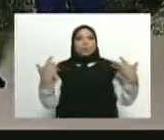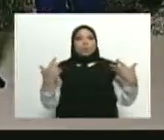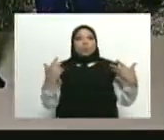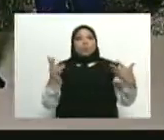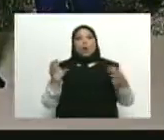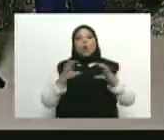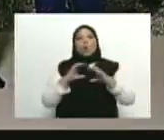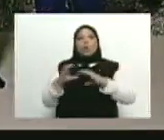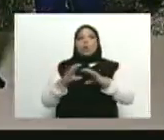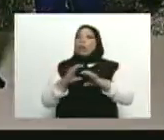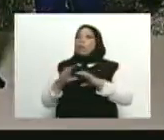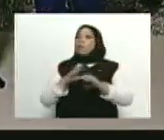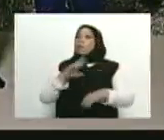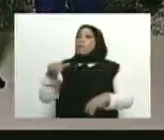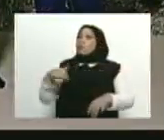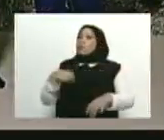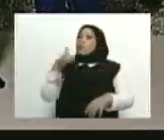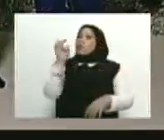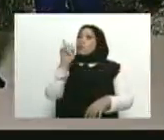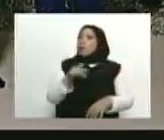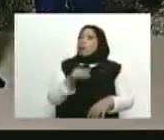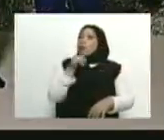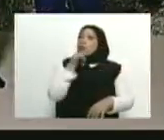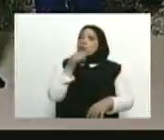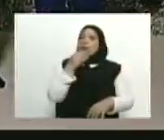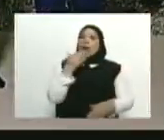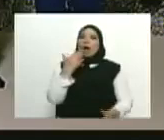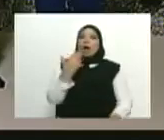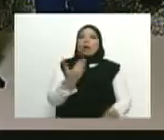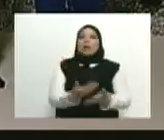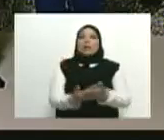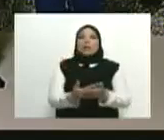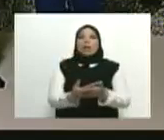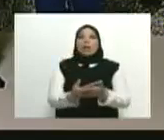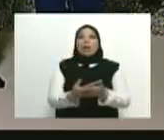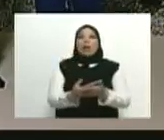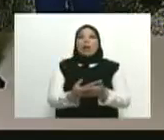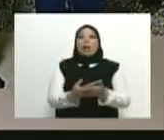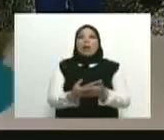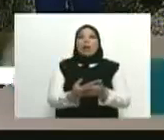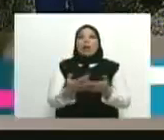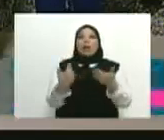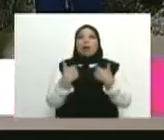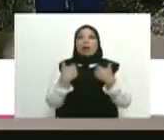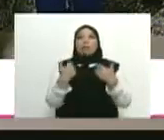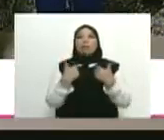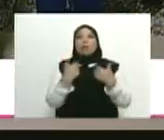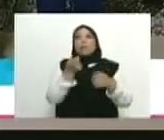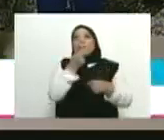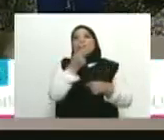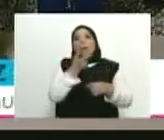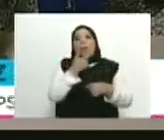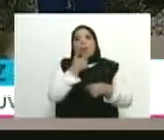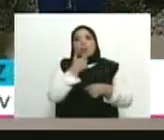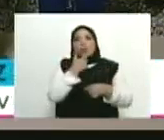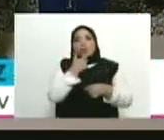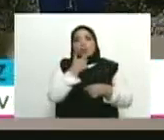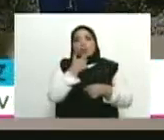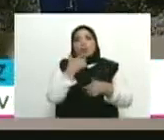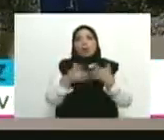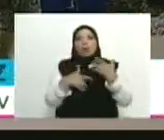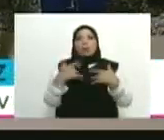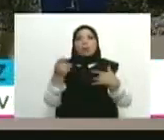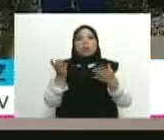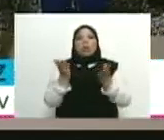esta comunicación con usted, pero además agradecerle este esfuerzo maravilloso que se ha hecho en esta